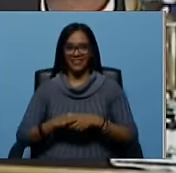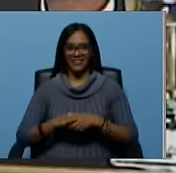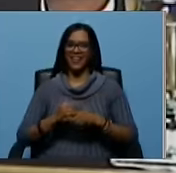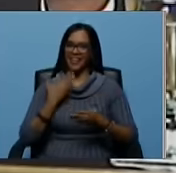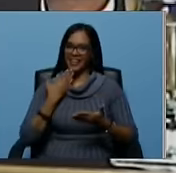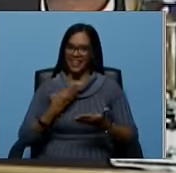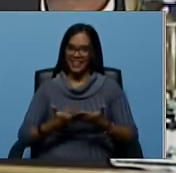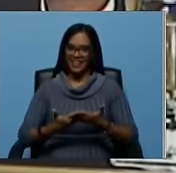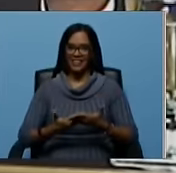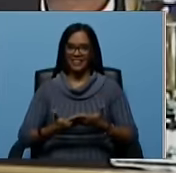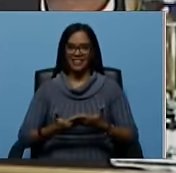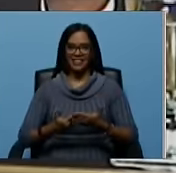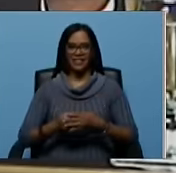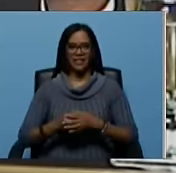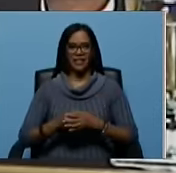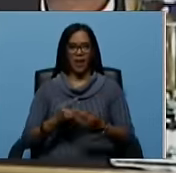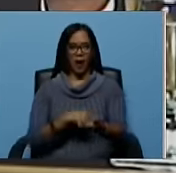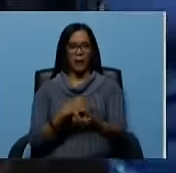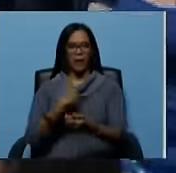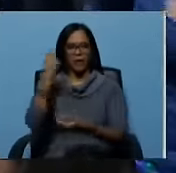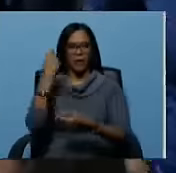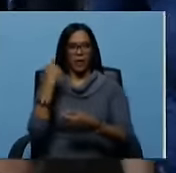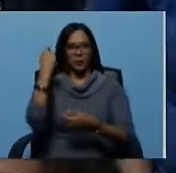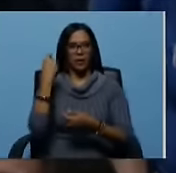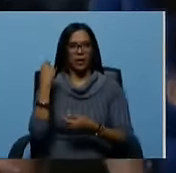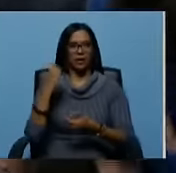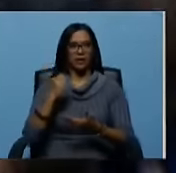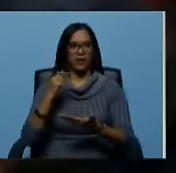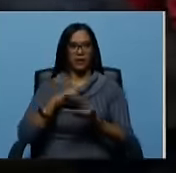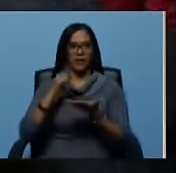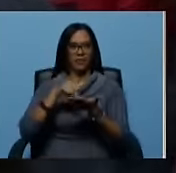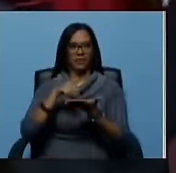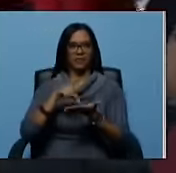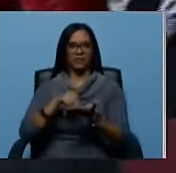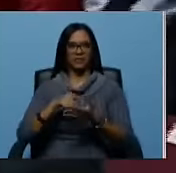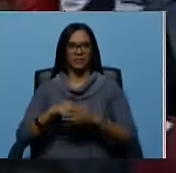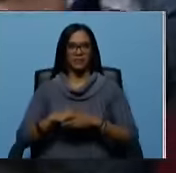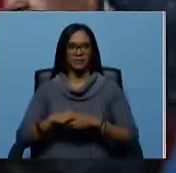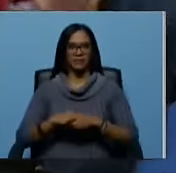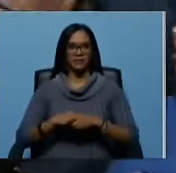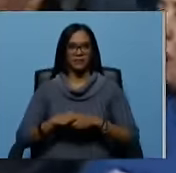Gracias a los compañeros, hermanos y hermanas diputadas y diputados presentes.